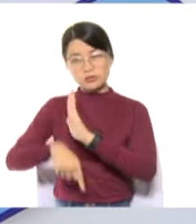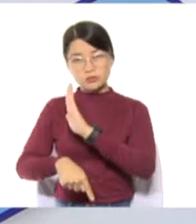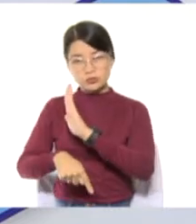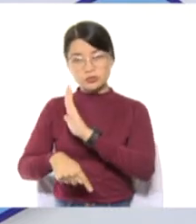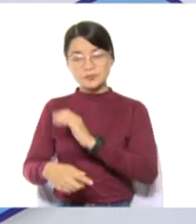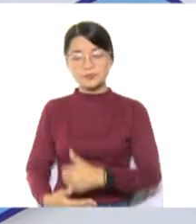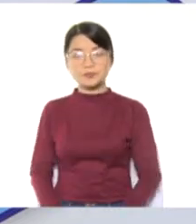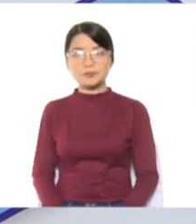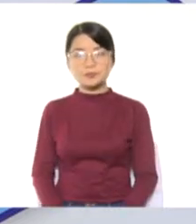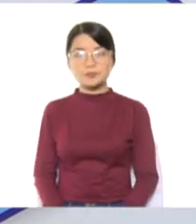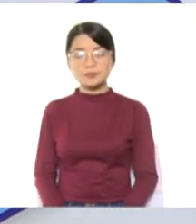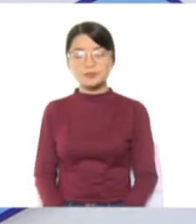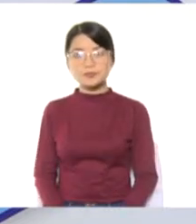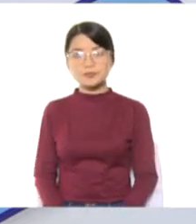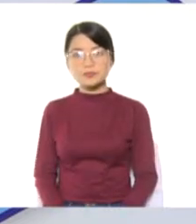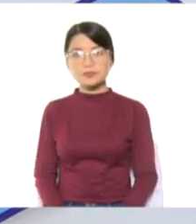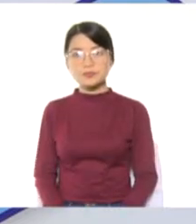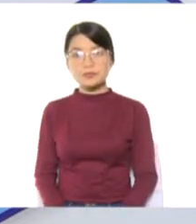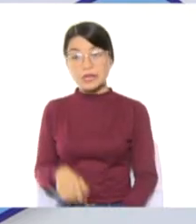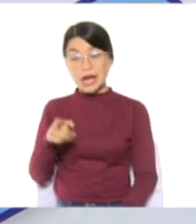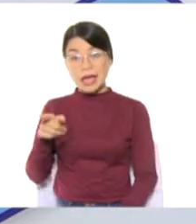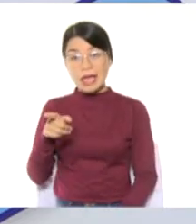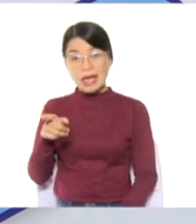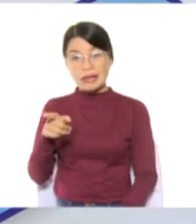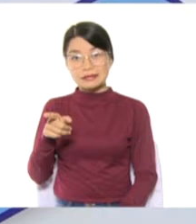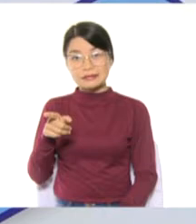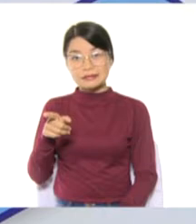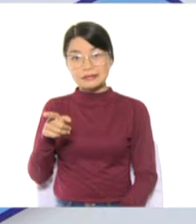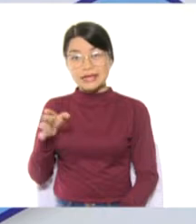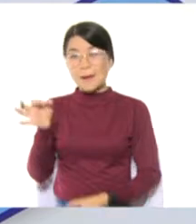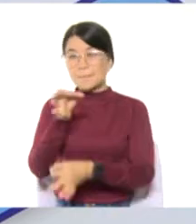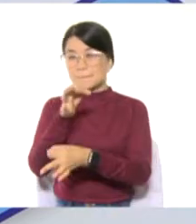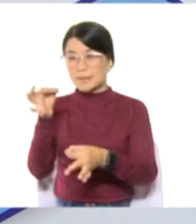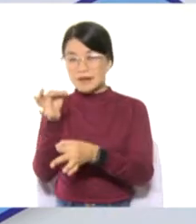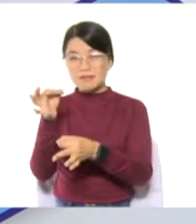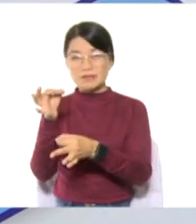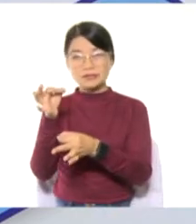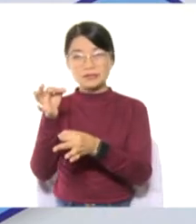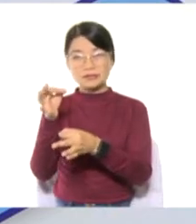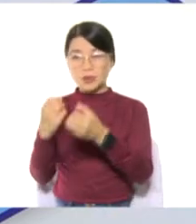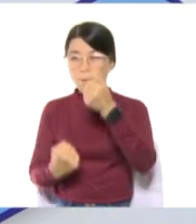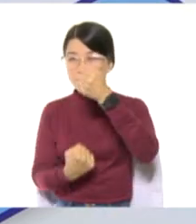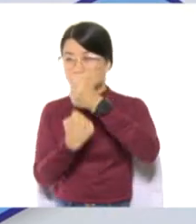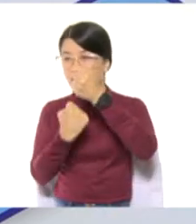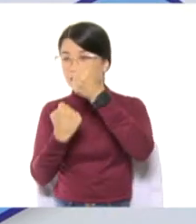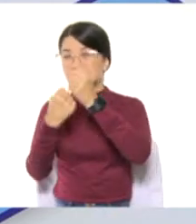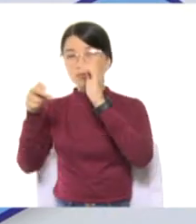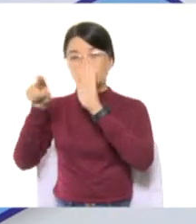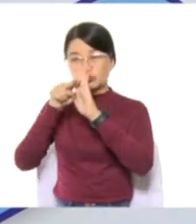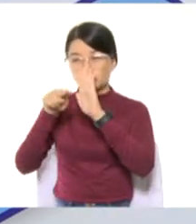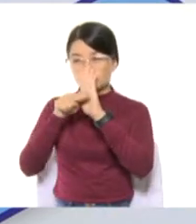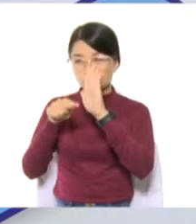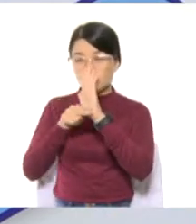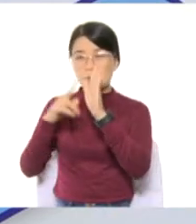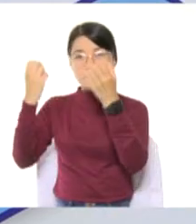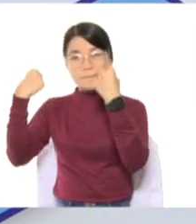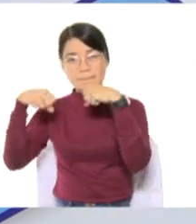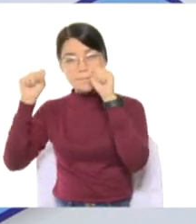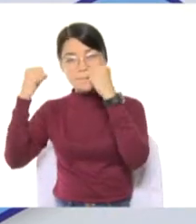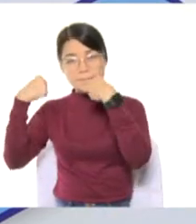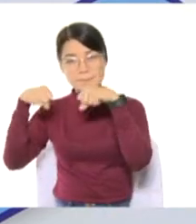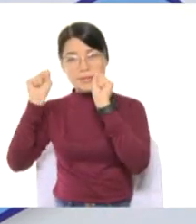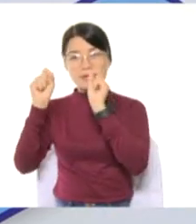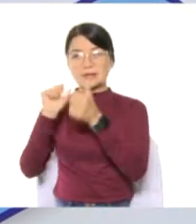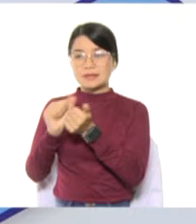integrales orientados a la perfección de los fundamentos técnicos y tácticos. Un deportista de